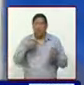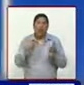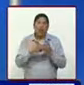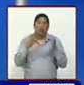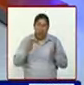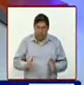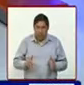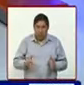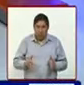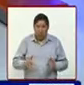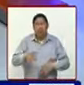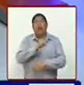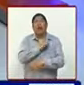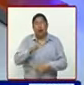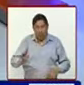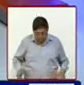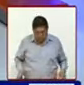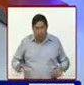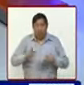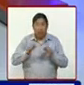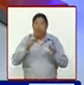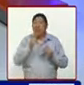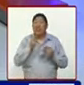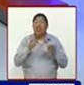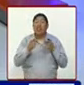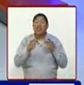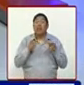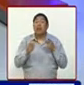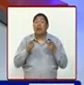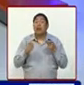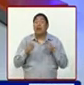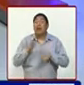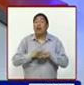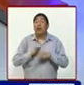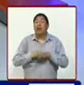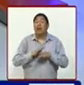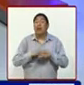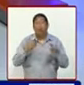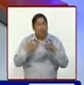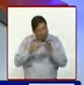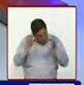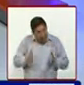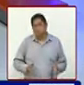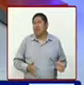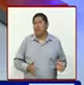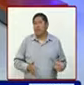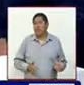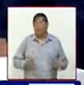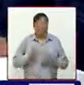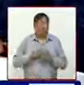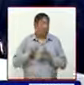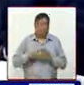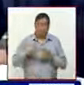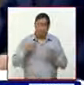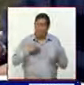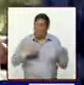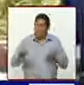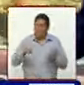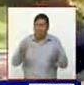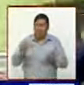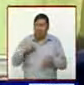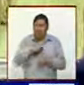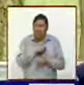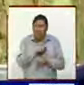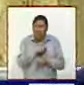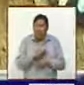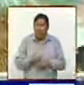digamos, ¿no? Municipio. Exacto, el municipio. Pero ¿quiénes tienen que dar también alerta? Los vecinos. Los vecinos, ¿no? Entonces tenemos que movilizarnos también nosotros,